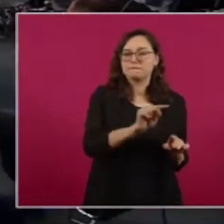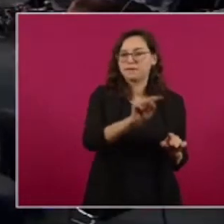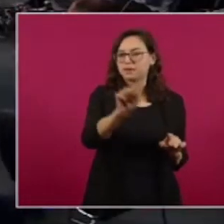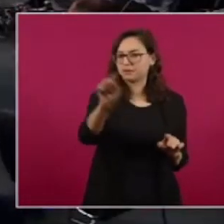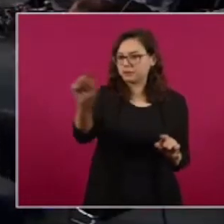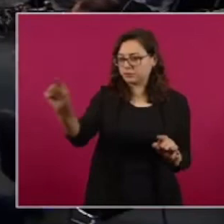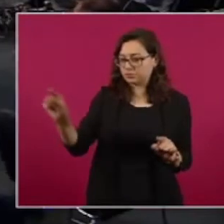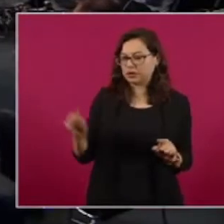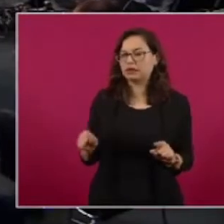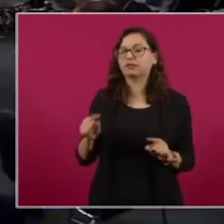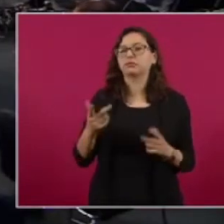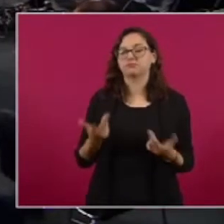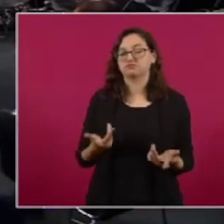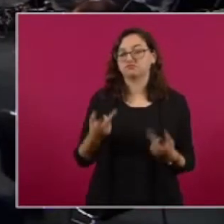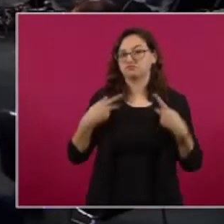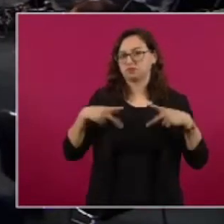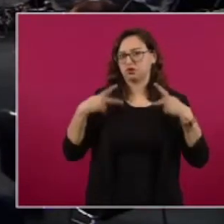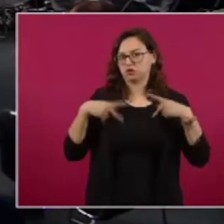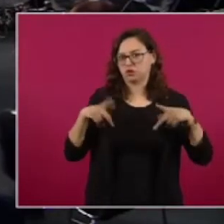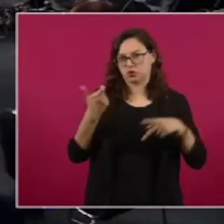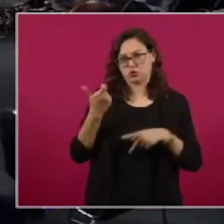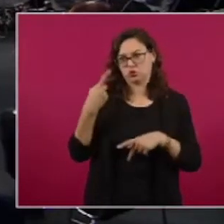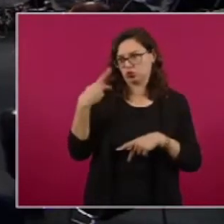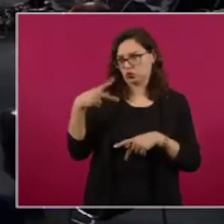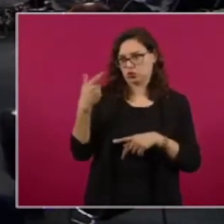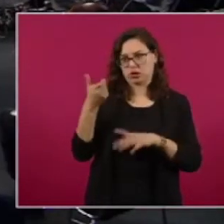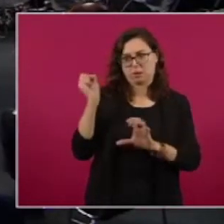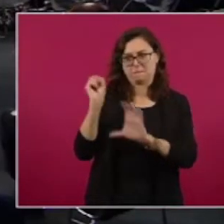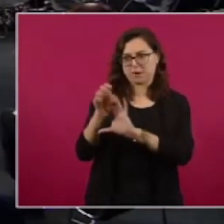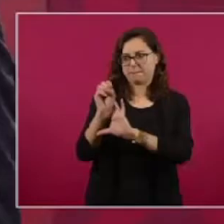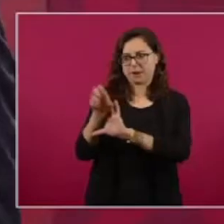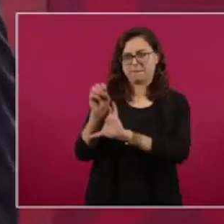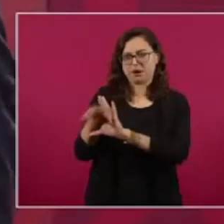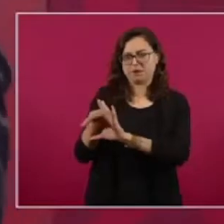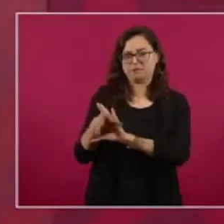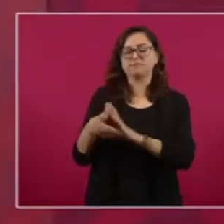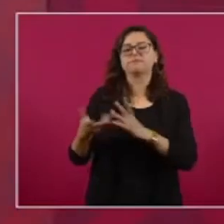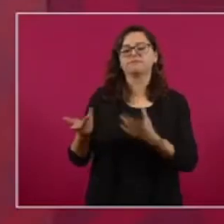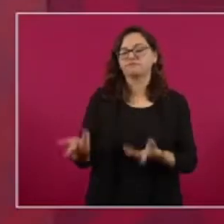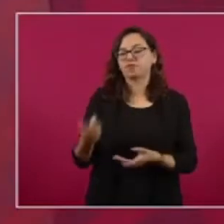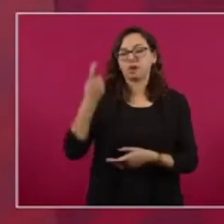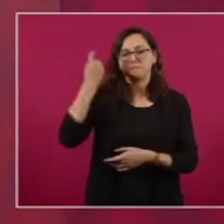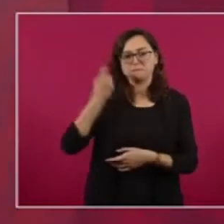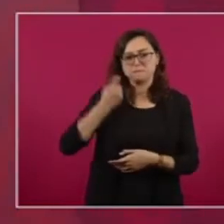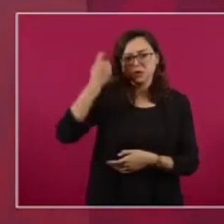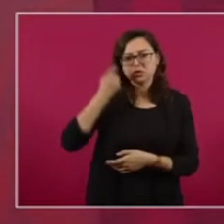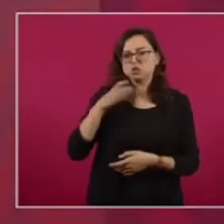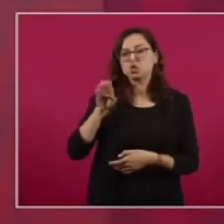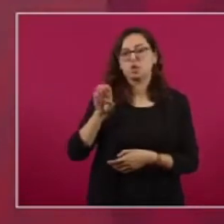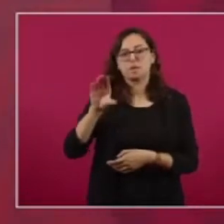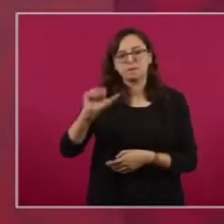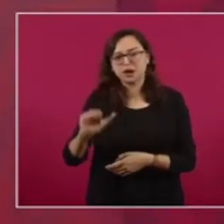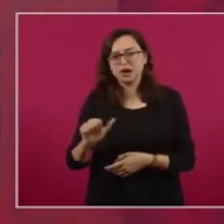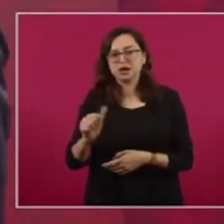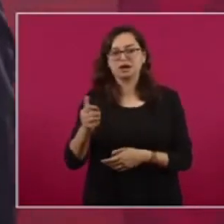cobrar lo que por justicia les corresponde, de pensiones y becas.